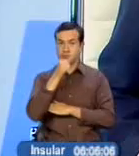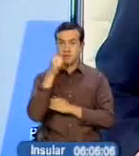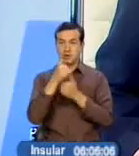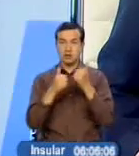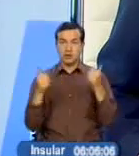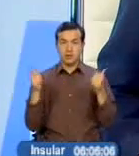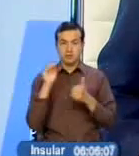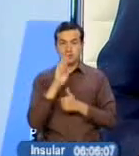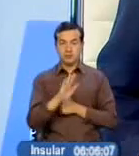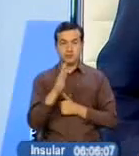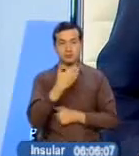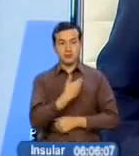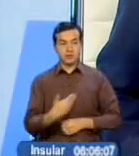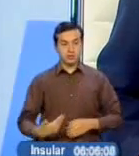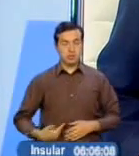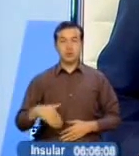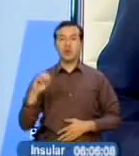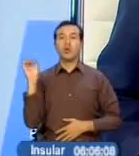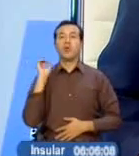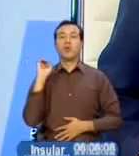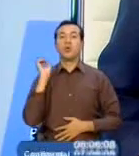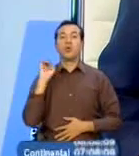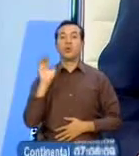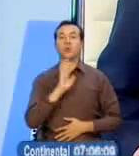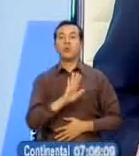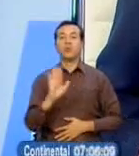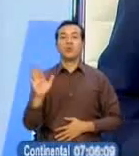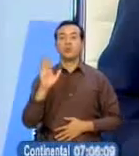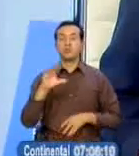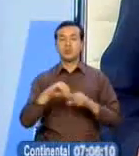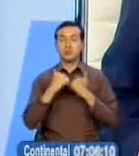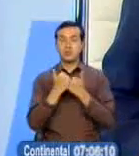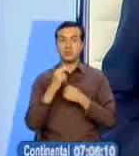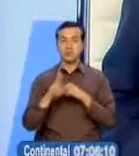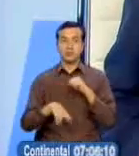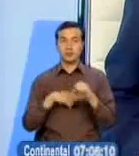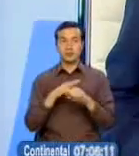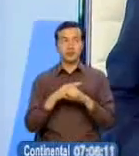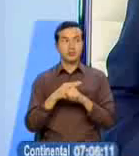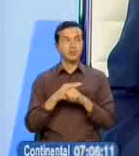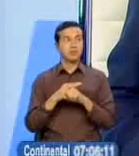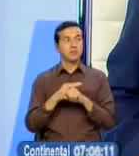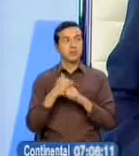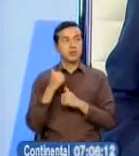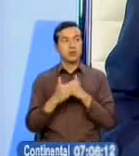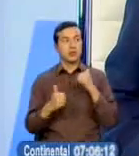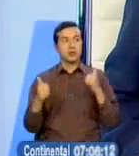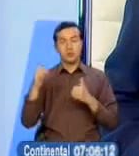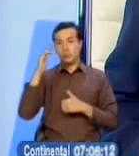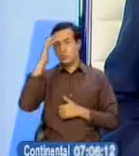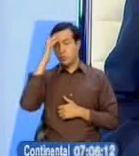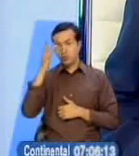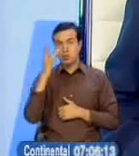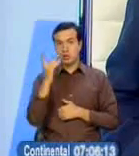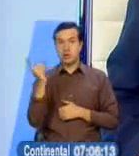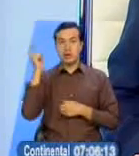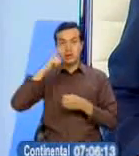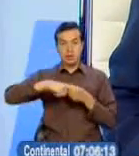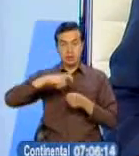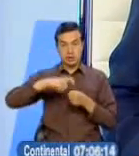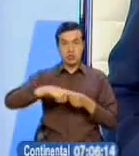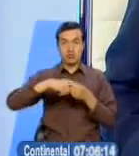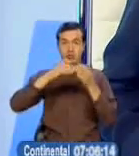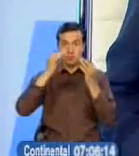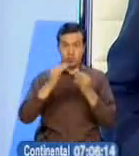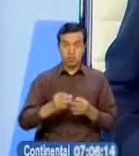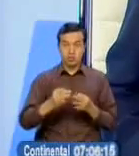precandidatos, tanto presidenciales como para la Asamblea Nacional. Y digo precandidato porque mientras no estén inscritas las